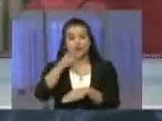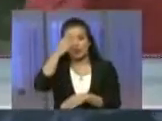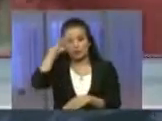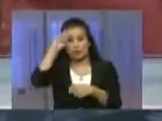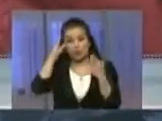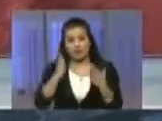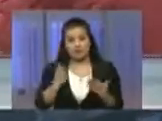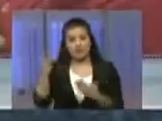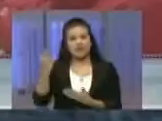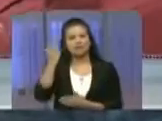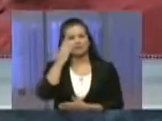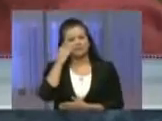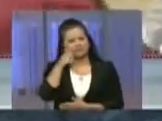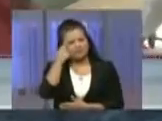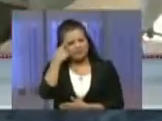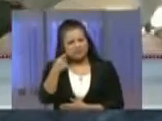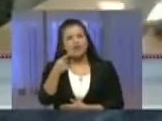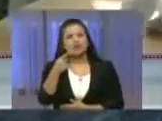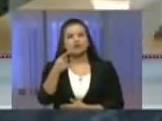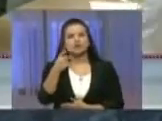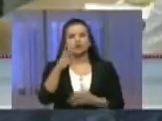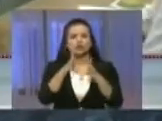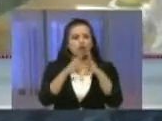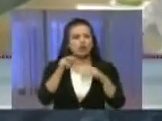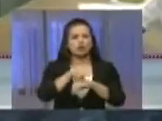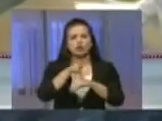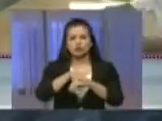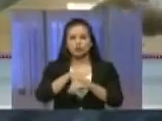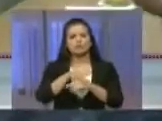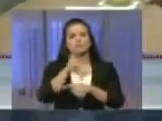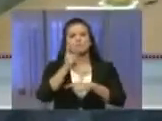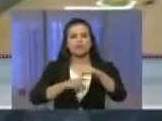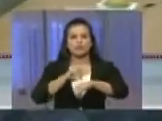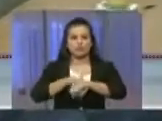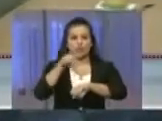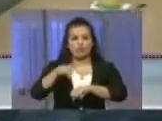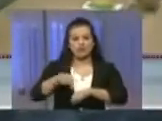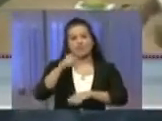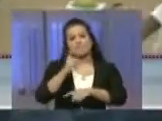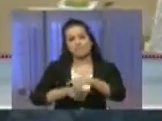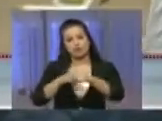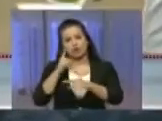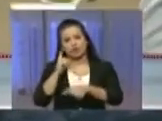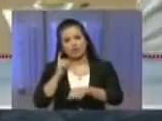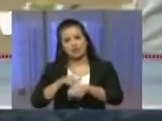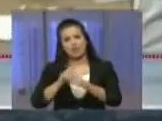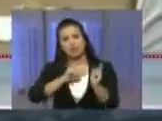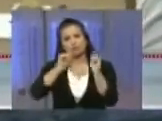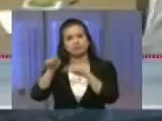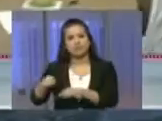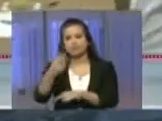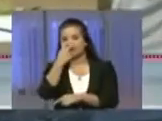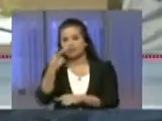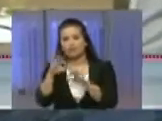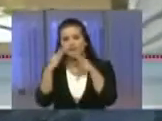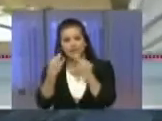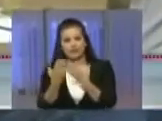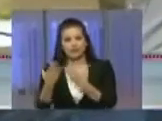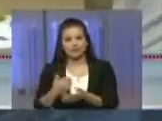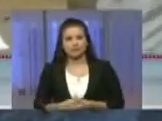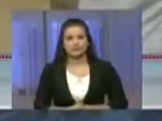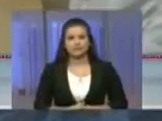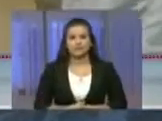sabemos los médicos están mediod día aquí en el consultorio medioa visitando familia